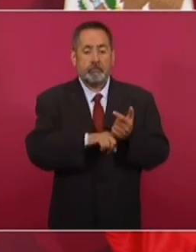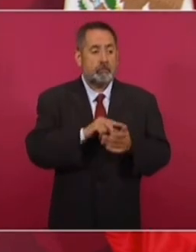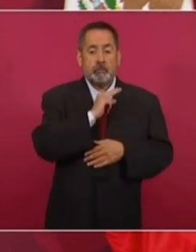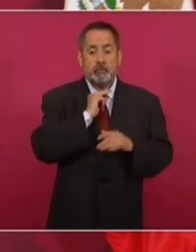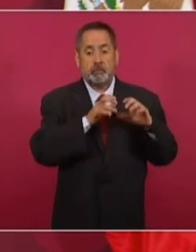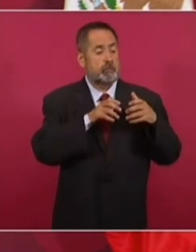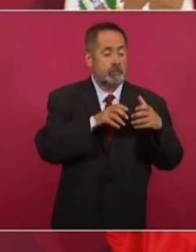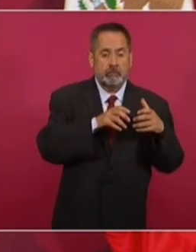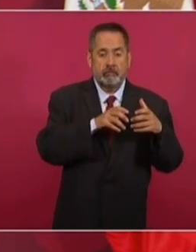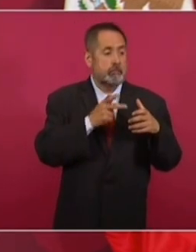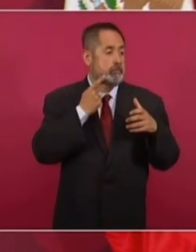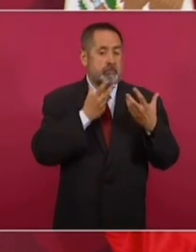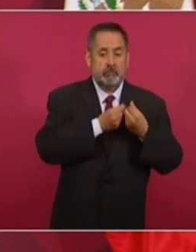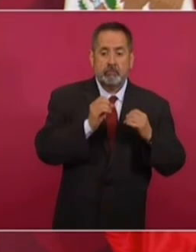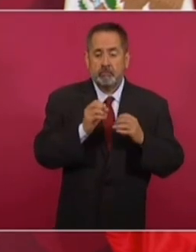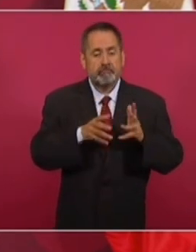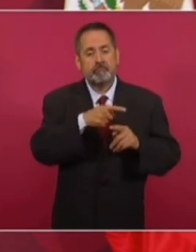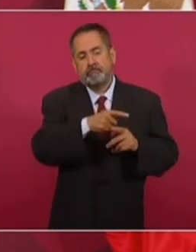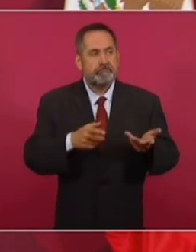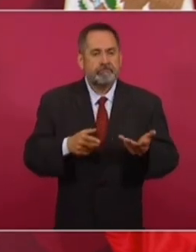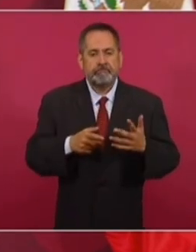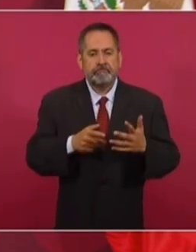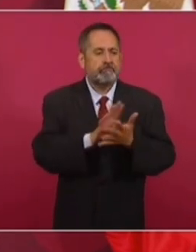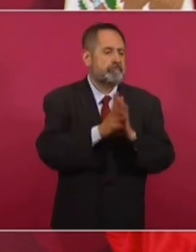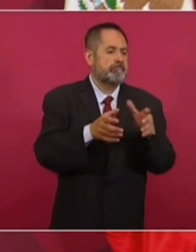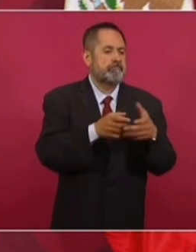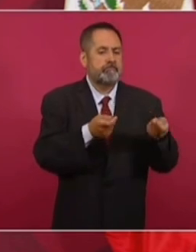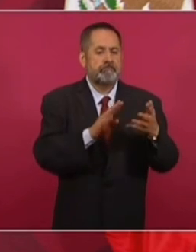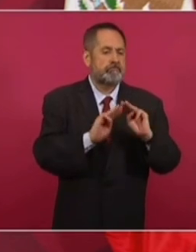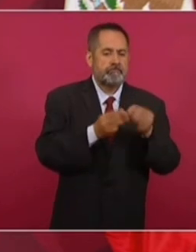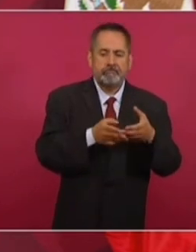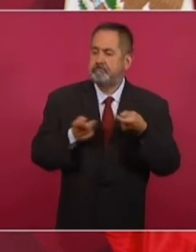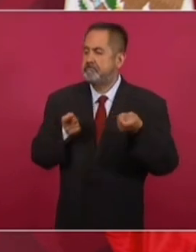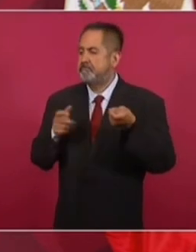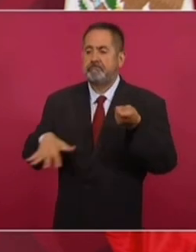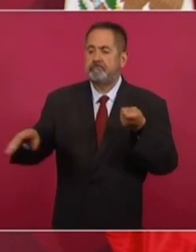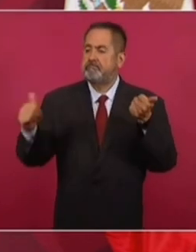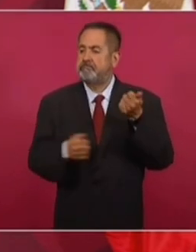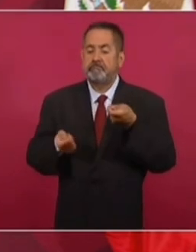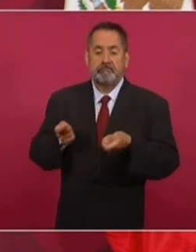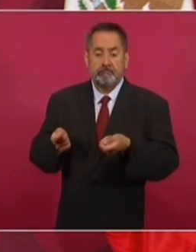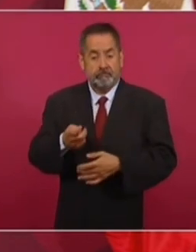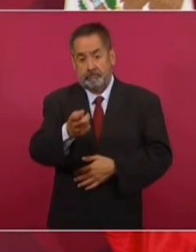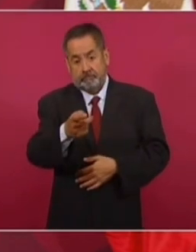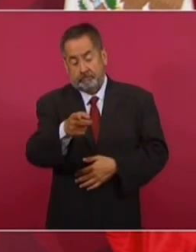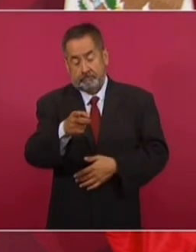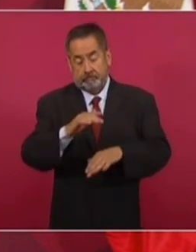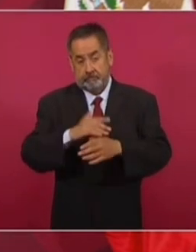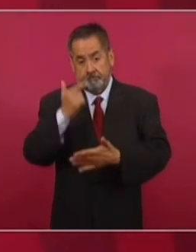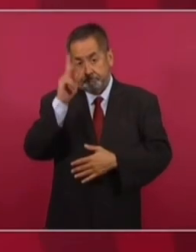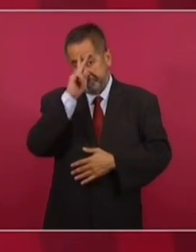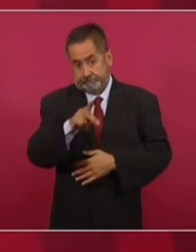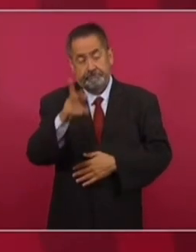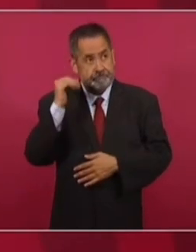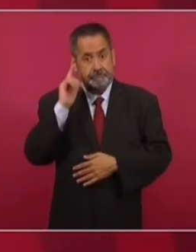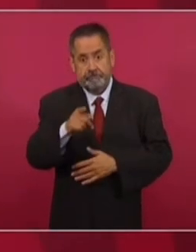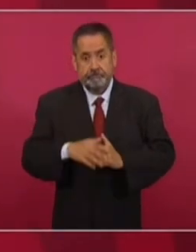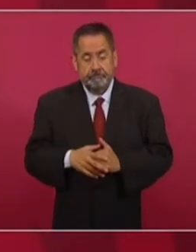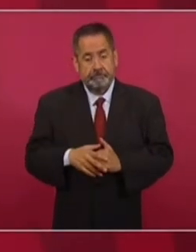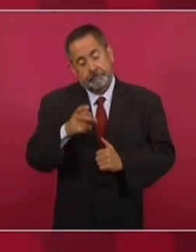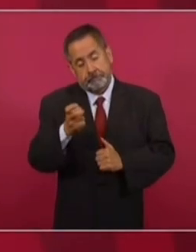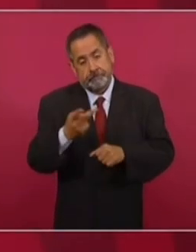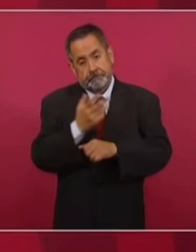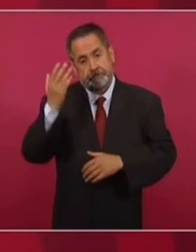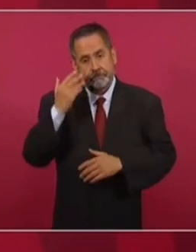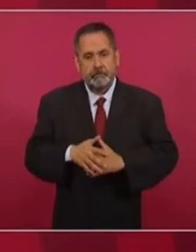blanco o por la delincuencia organizada. Así de grave era la